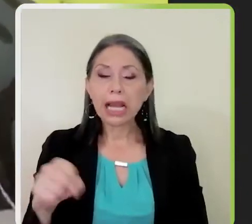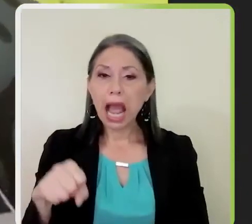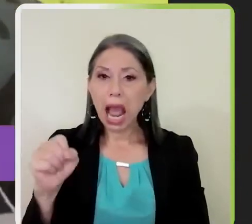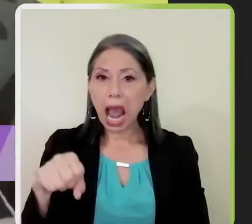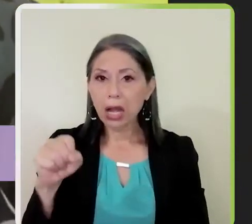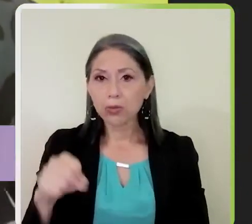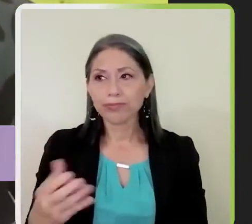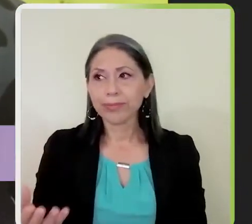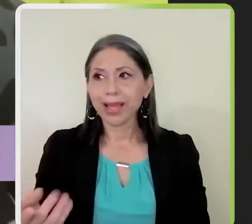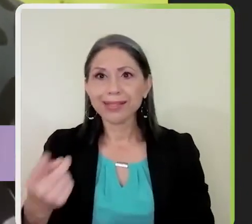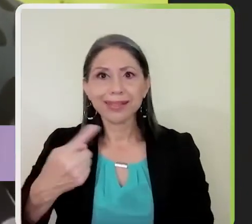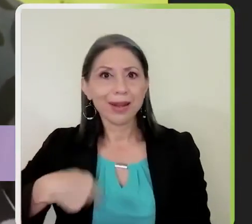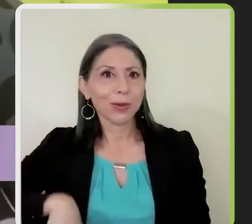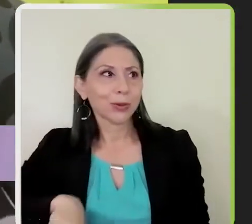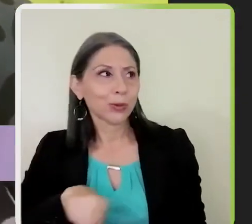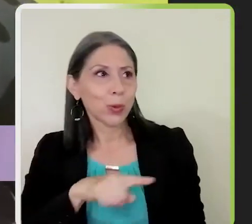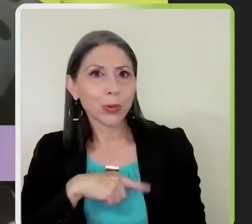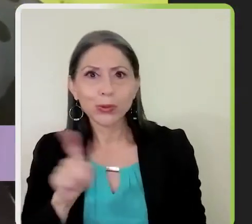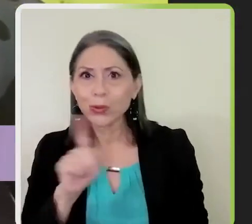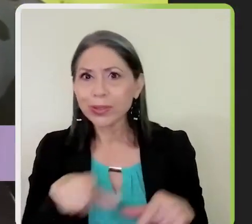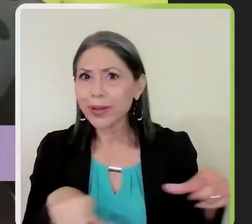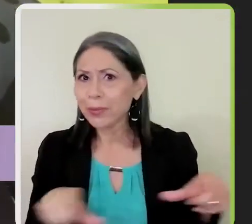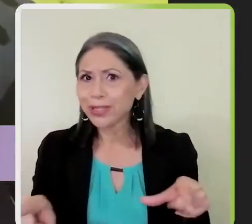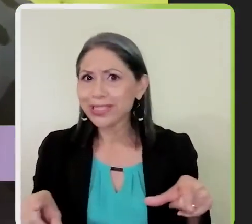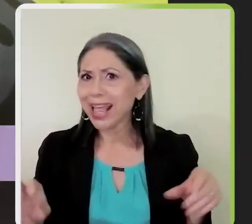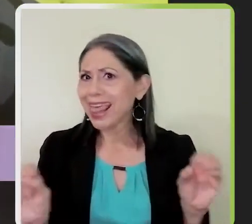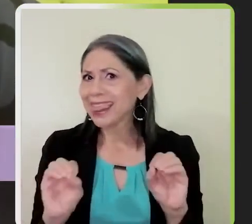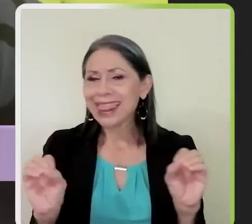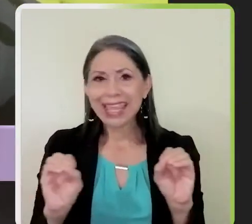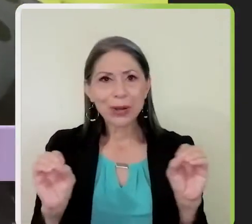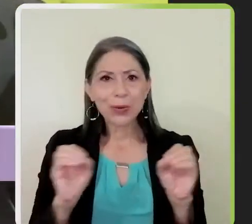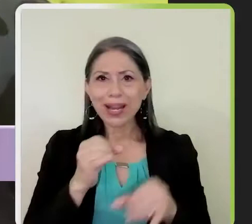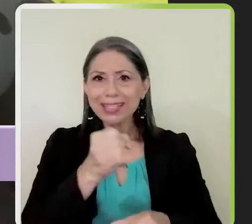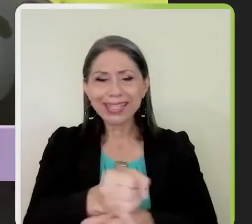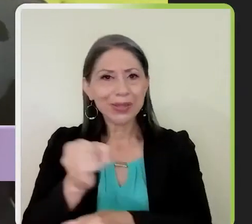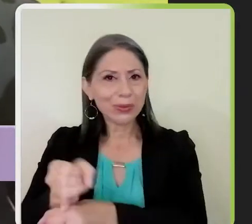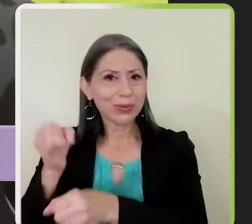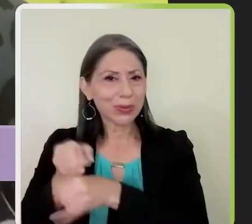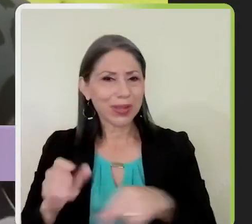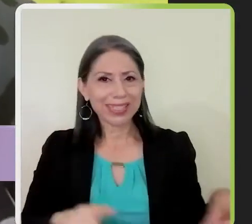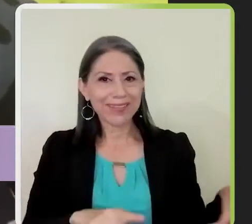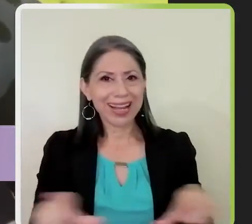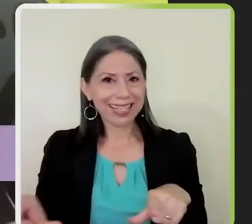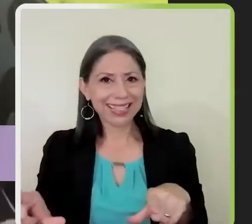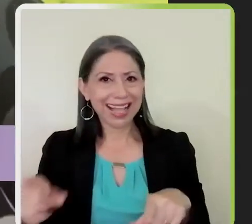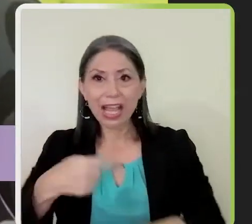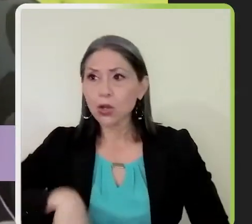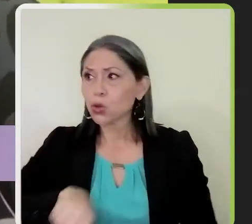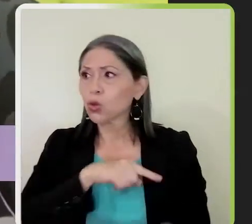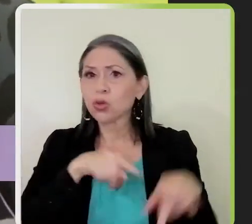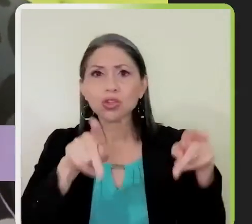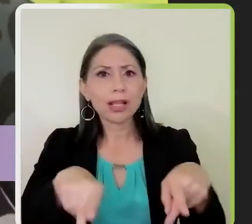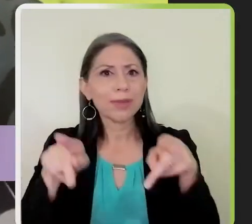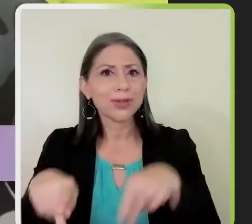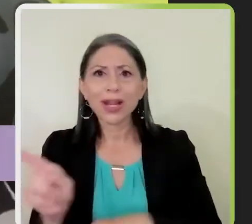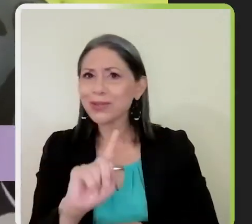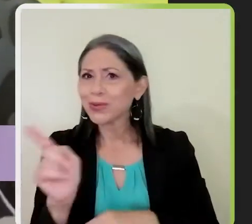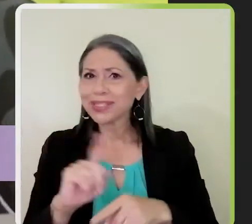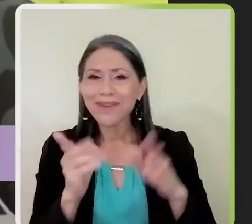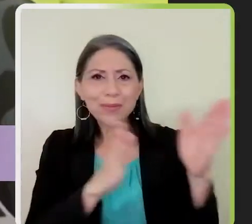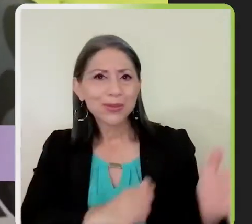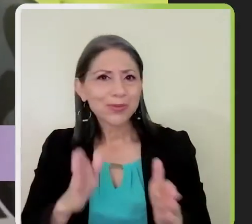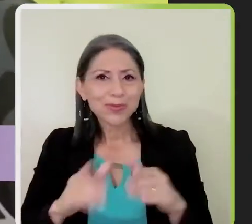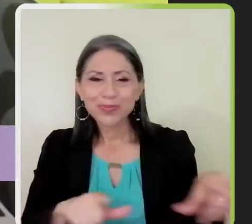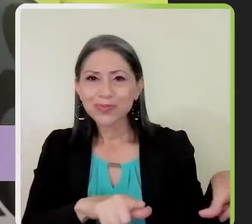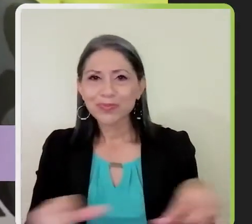Claro, y es que ninguno estábamos listos, ninguna institución estaba lista, ni nosotros como población,